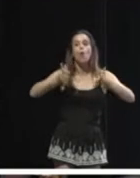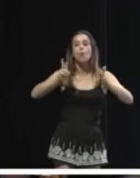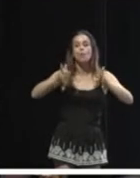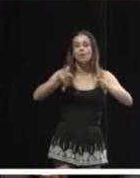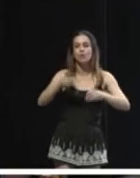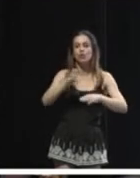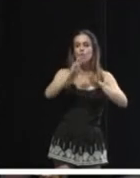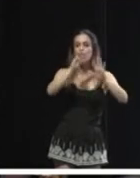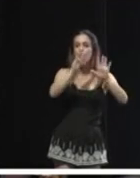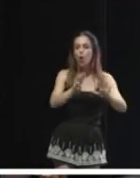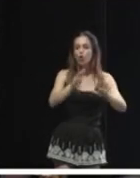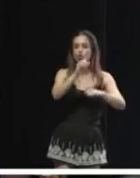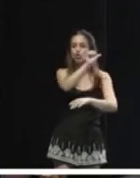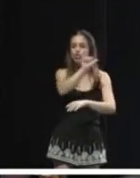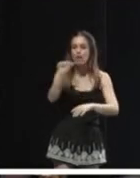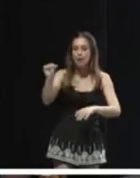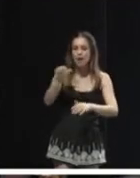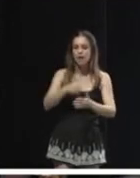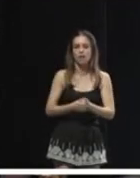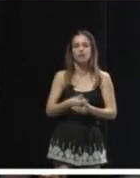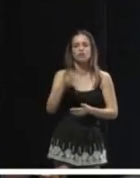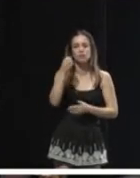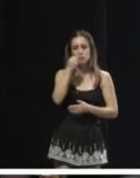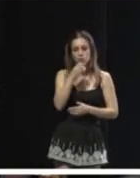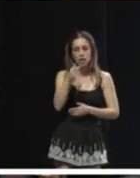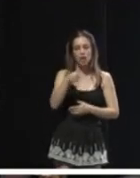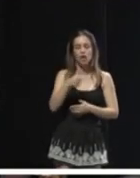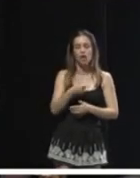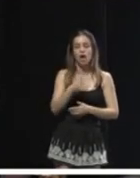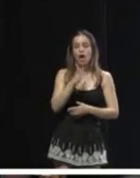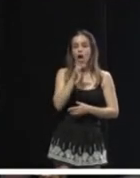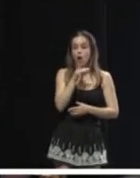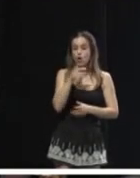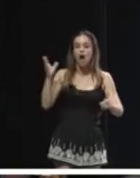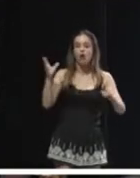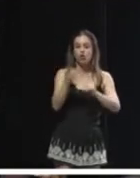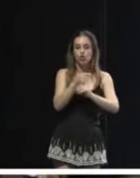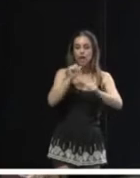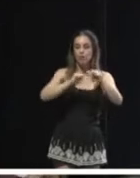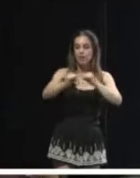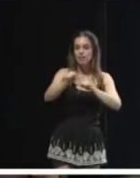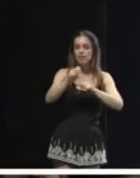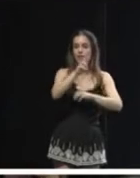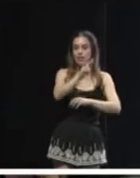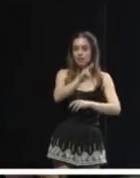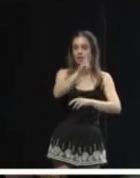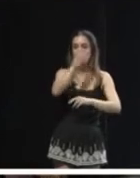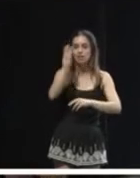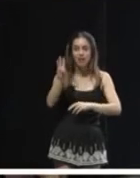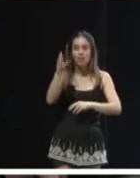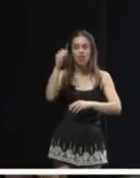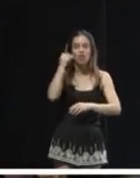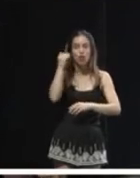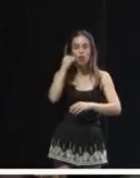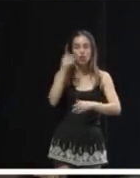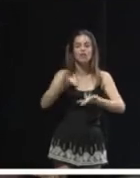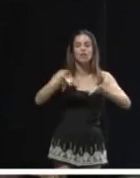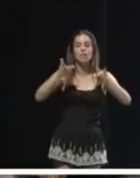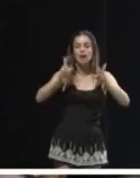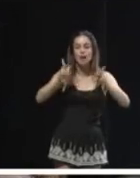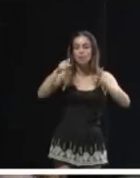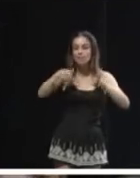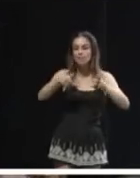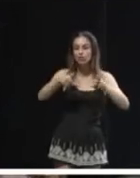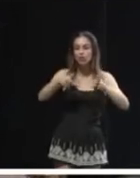de 8 semanas. Bien, lo que vamos a conseguir a partir del 23 de julio es que ese permiso